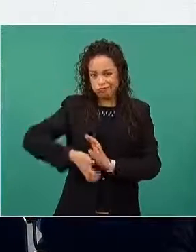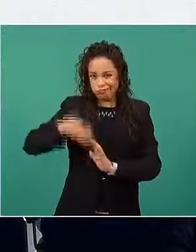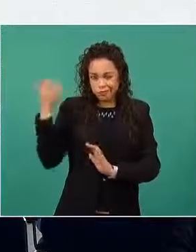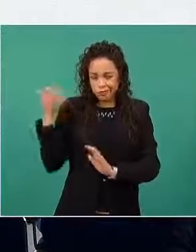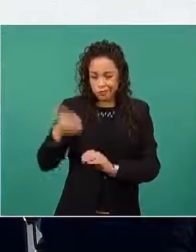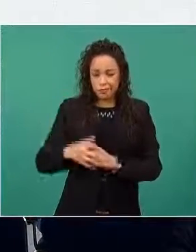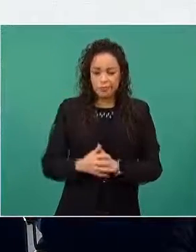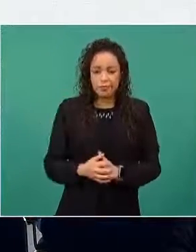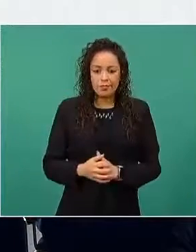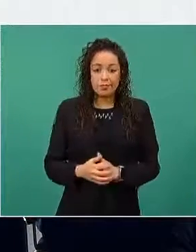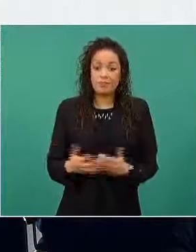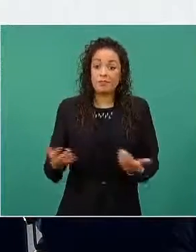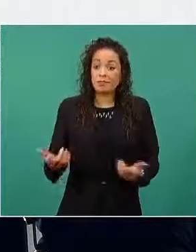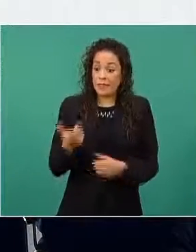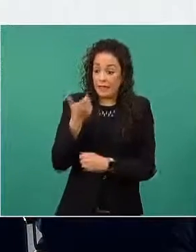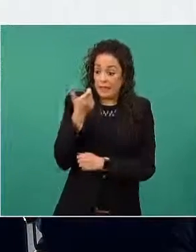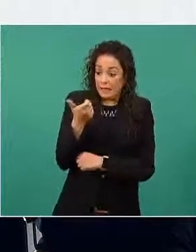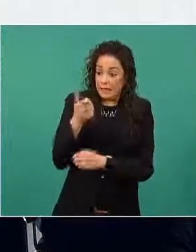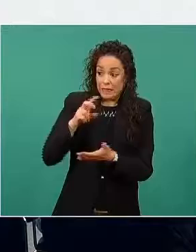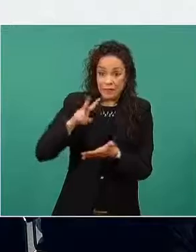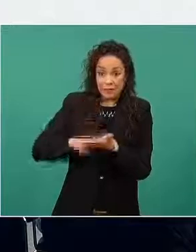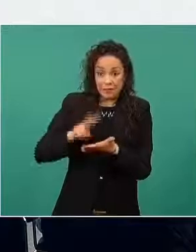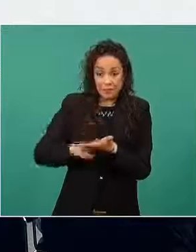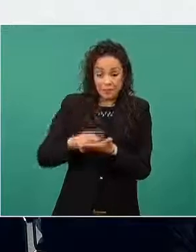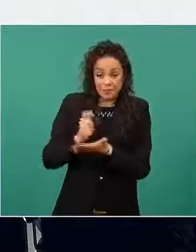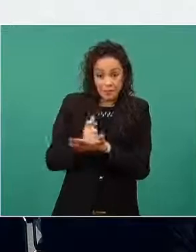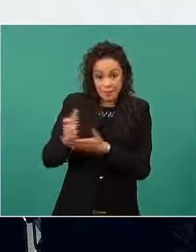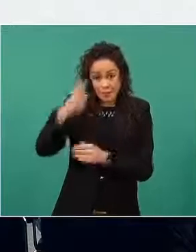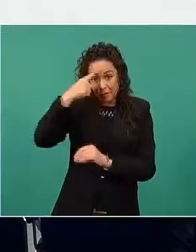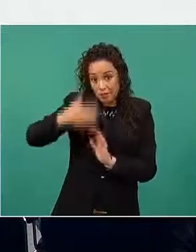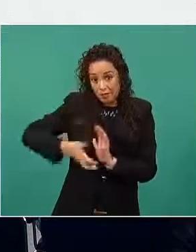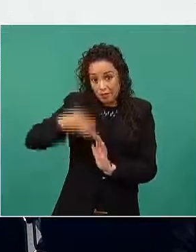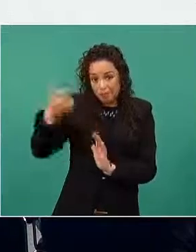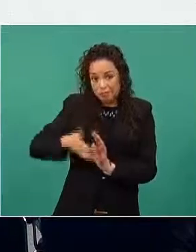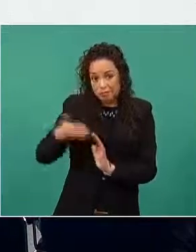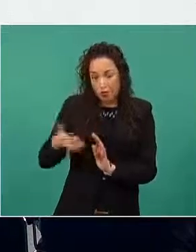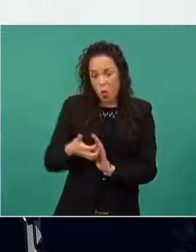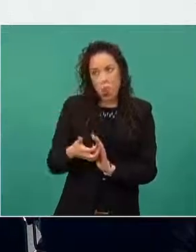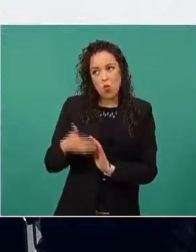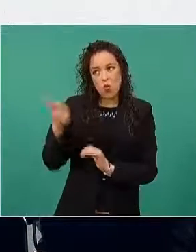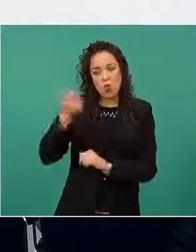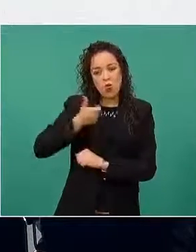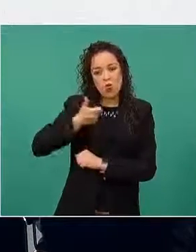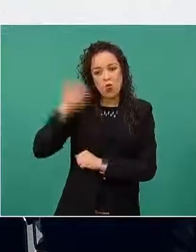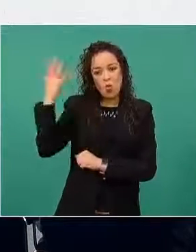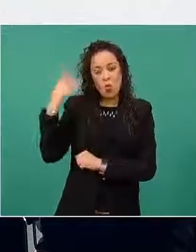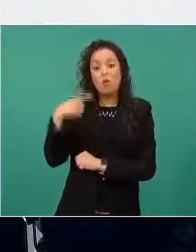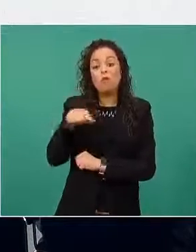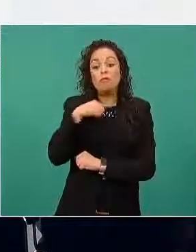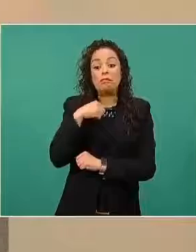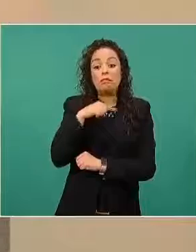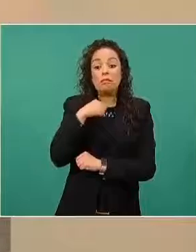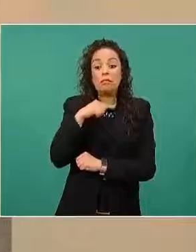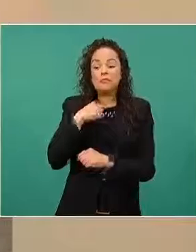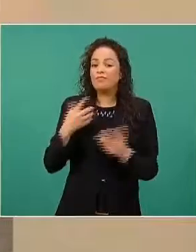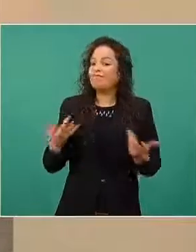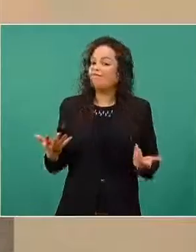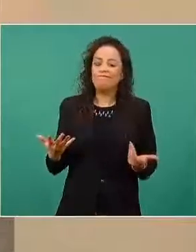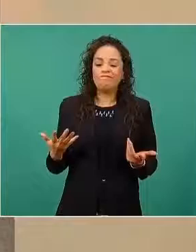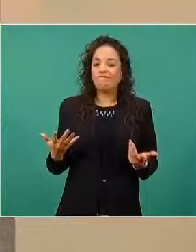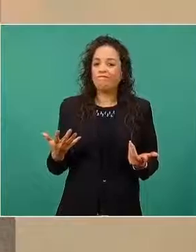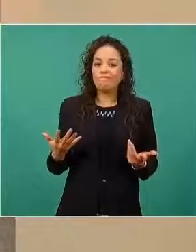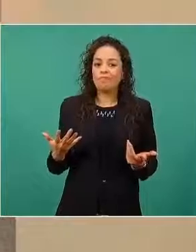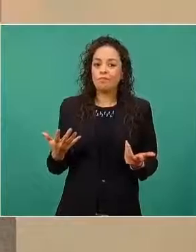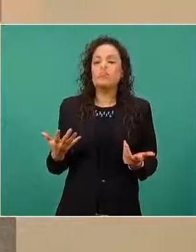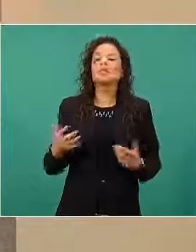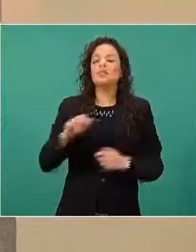Dado los costos de extracción del gas, este proyecto no resultó rentable, no es rentable. Las alternativas